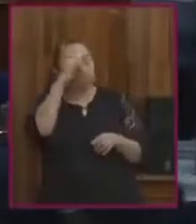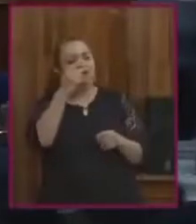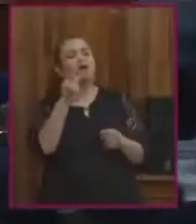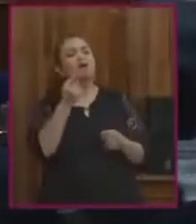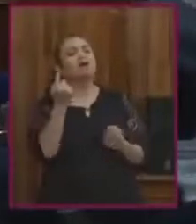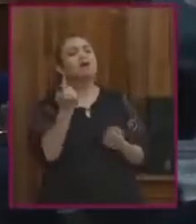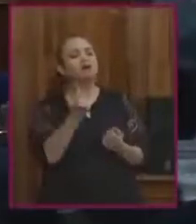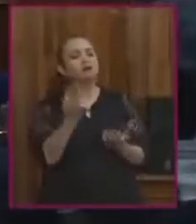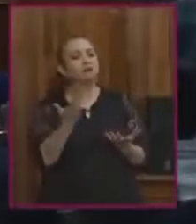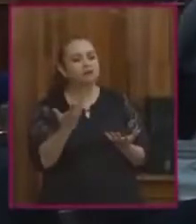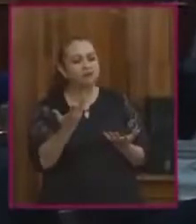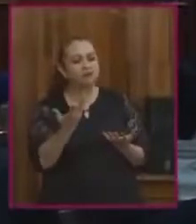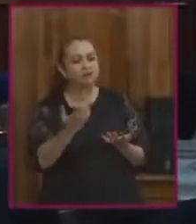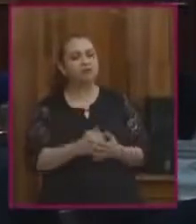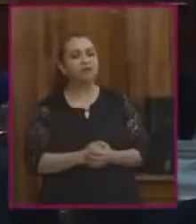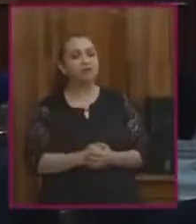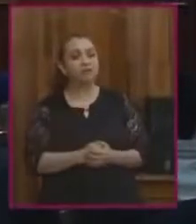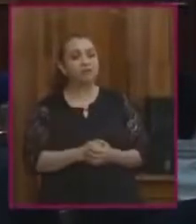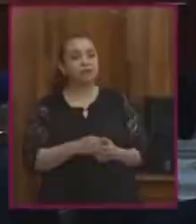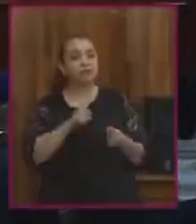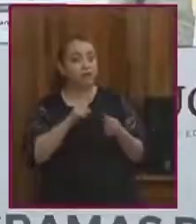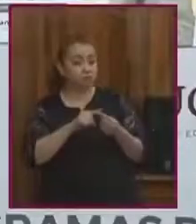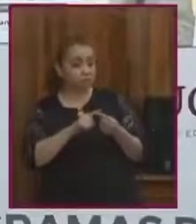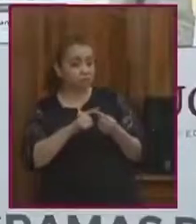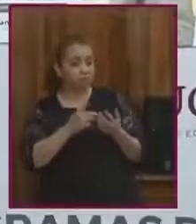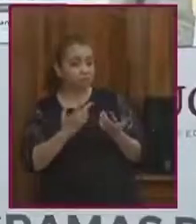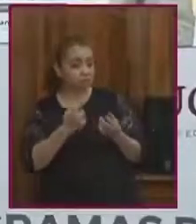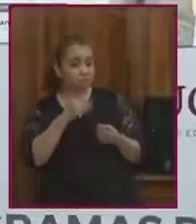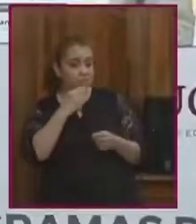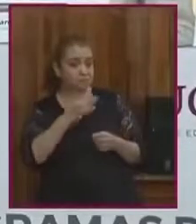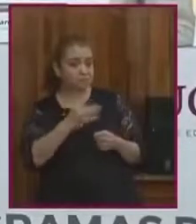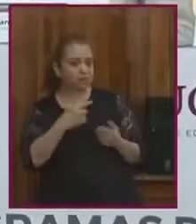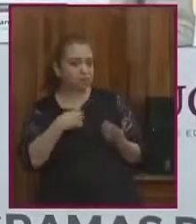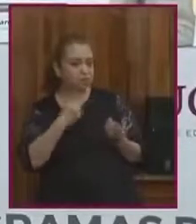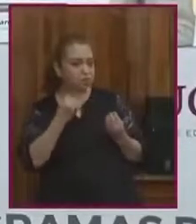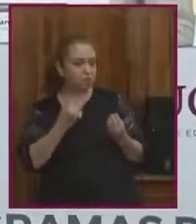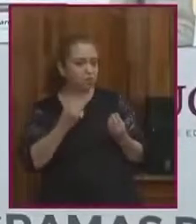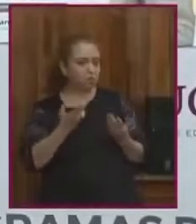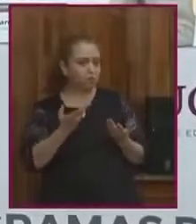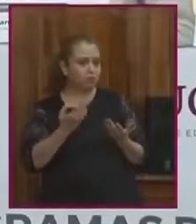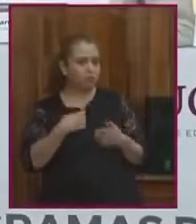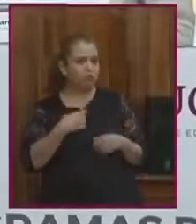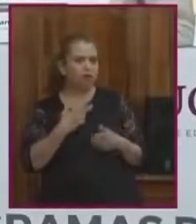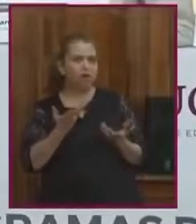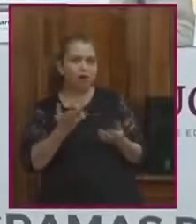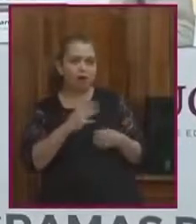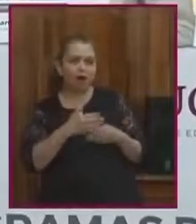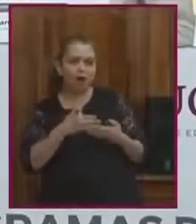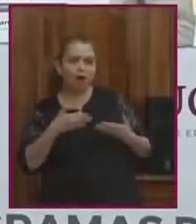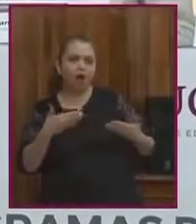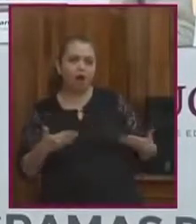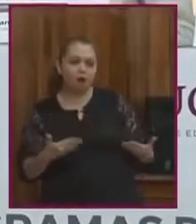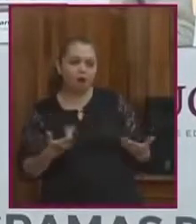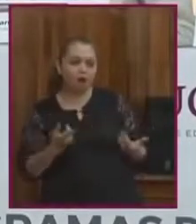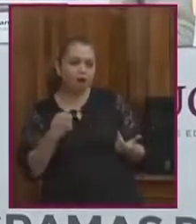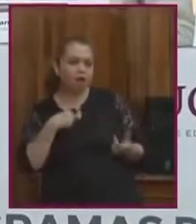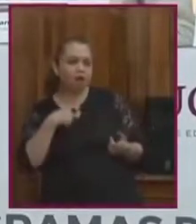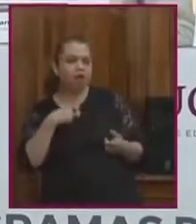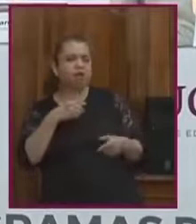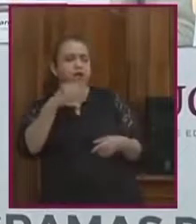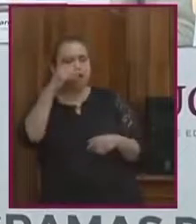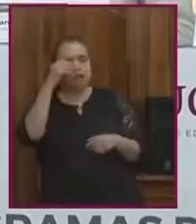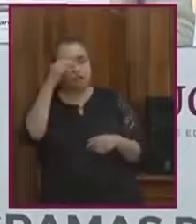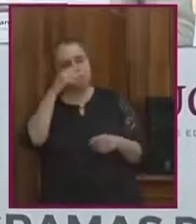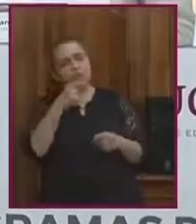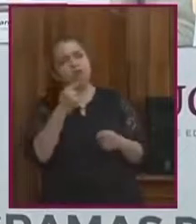También creo que hay mayoría. Luego, ¿quién piensa que debemos de mirar al